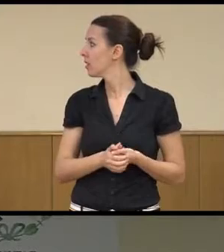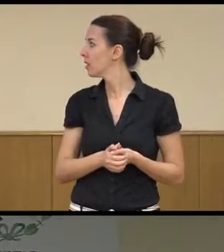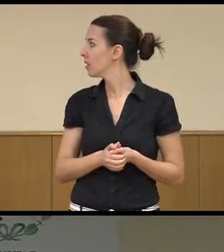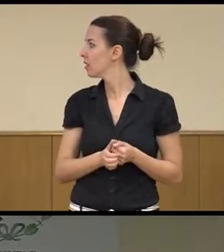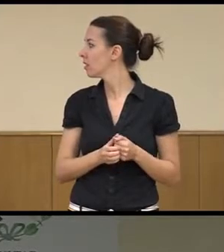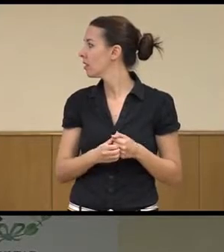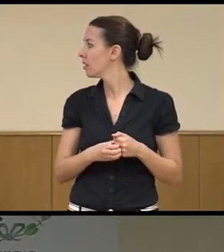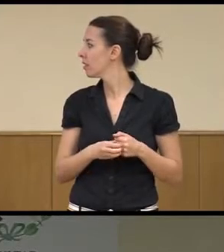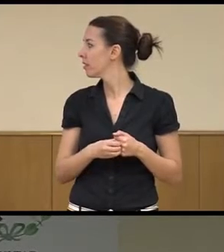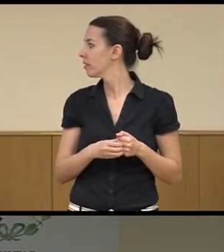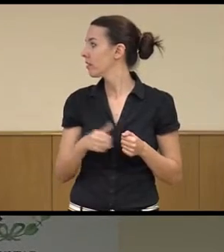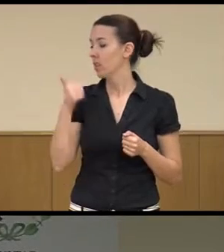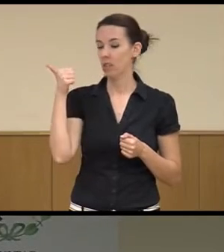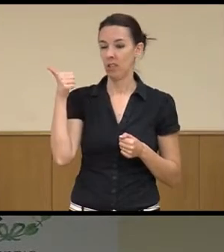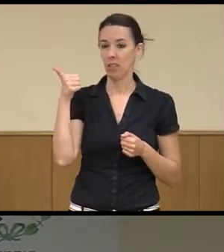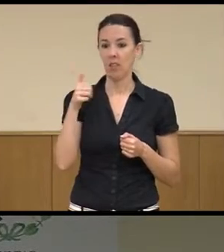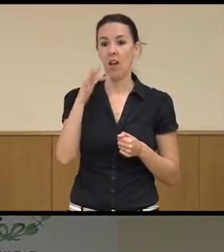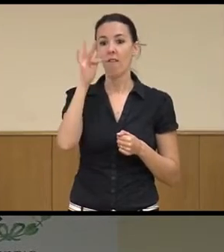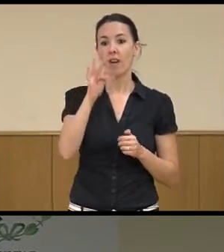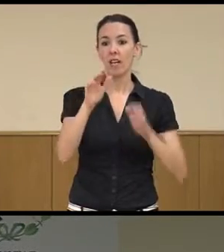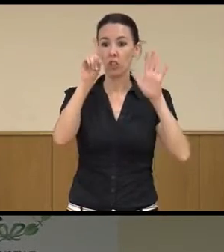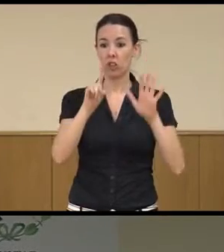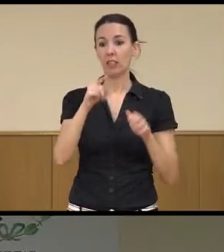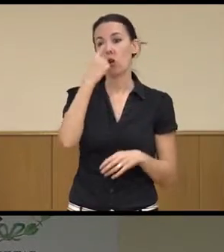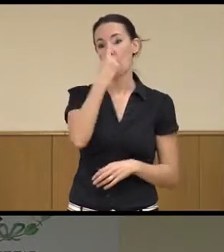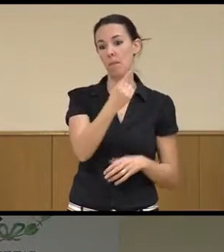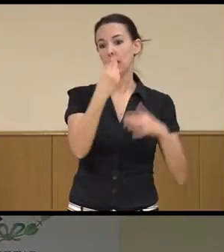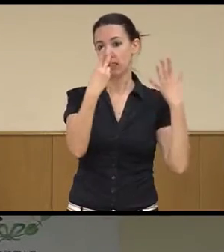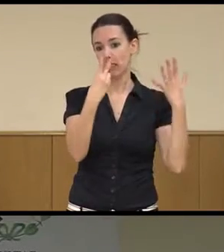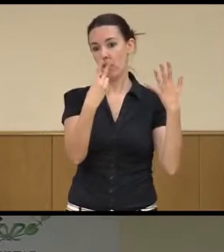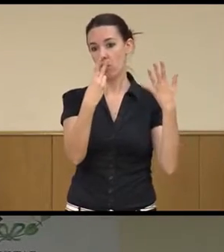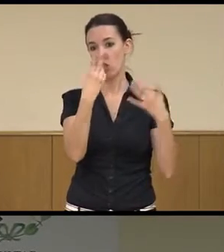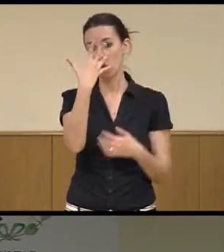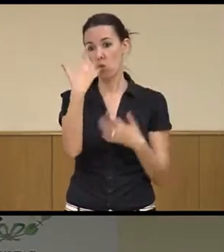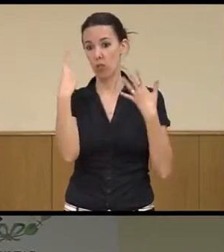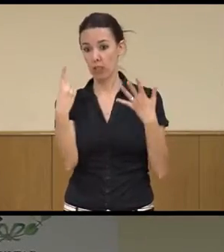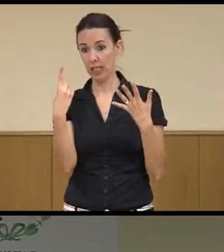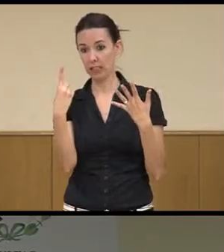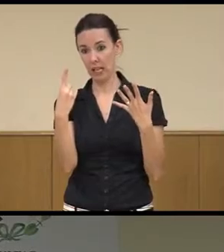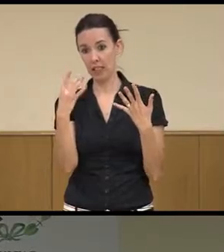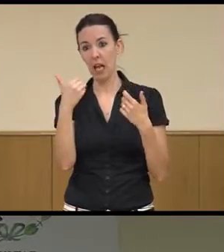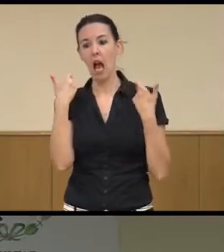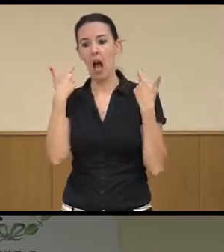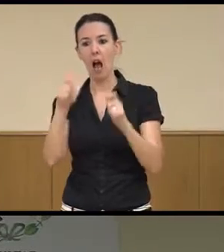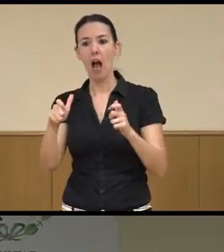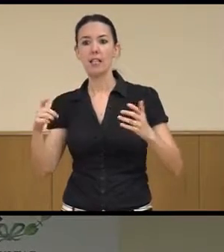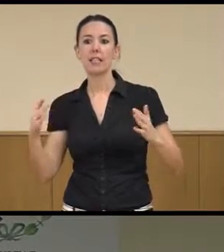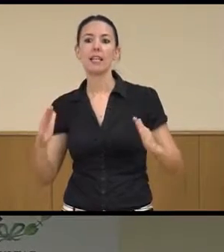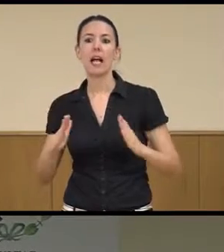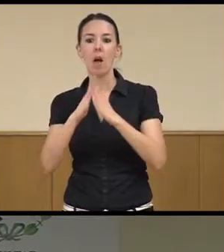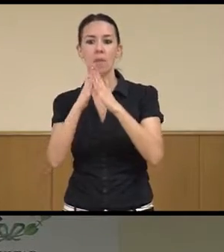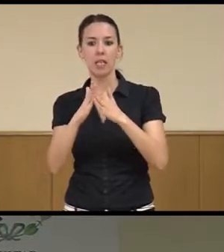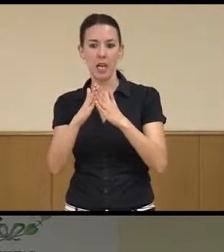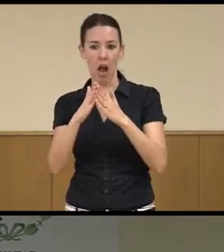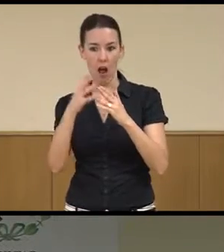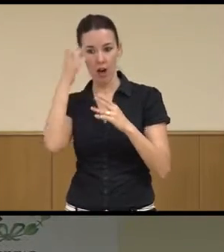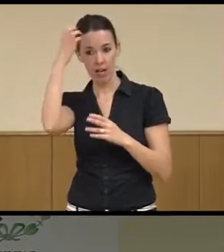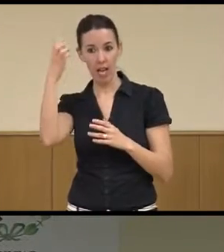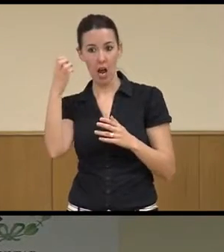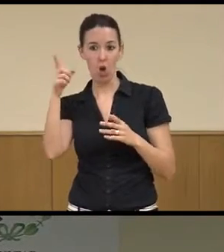en la celebración de la onomástica de Fernando VI en 1756, al frente de una parte de la Capilla Real. Instrumentos de